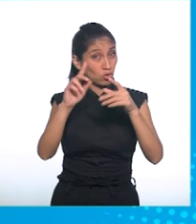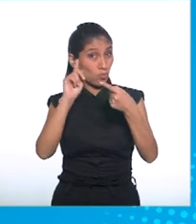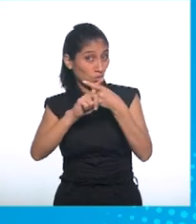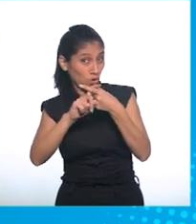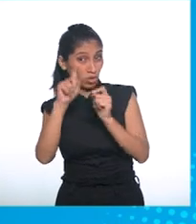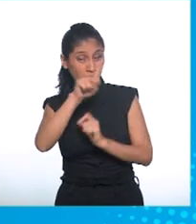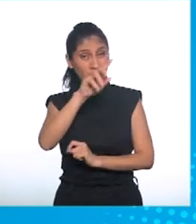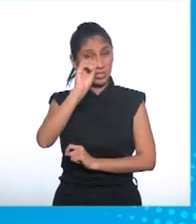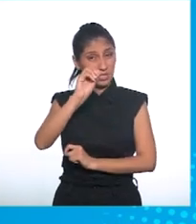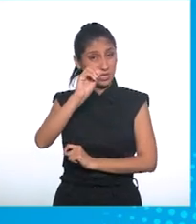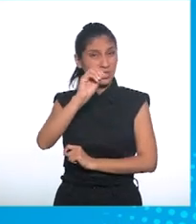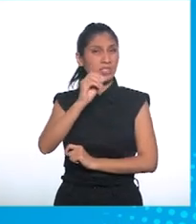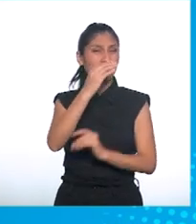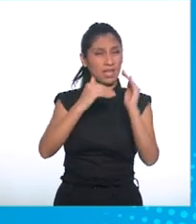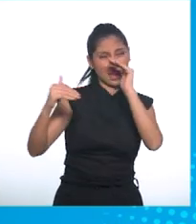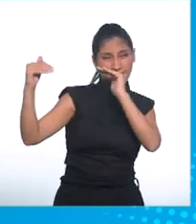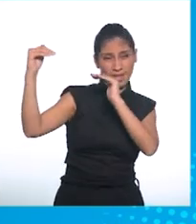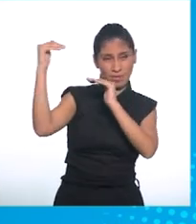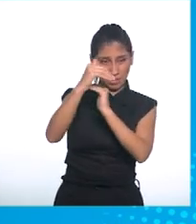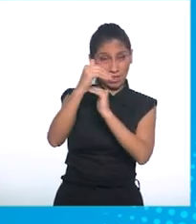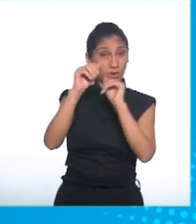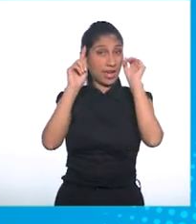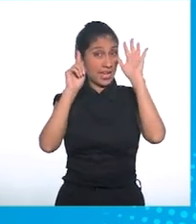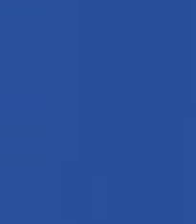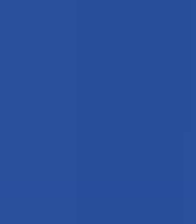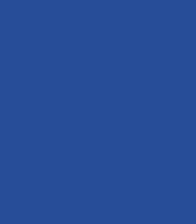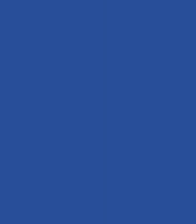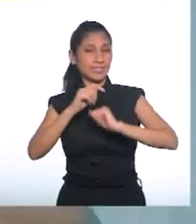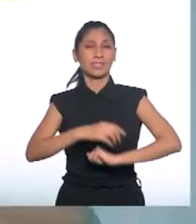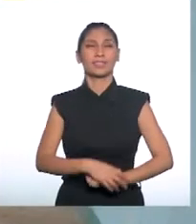por 10 elevado a la 6.